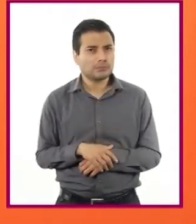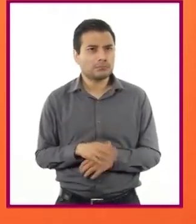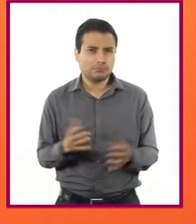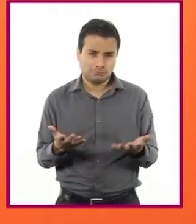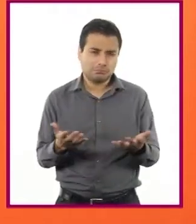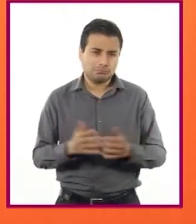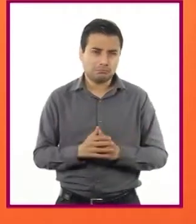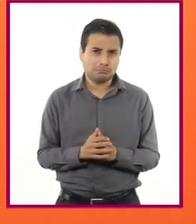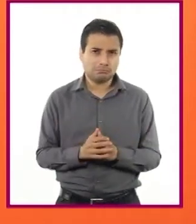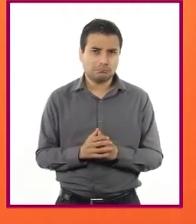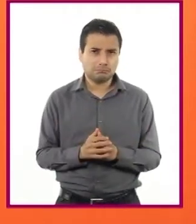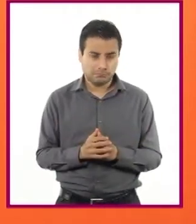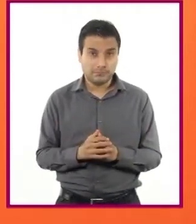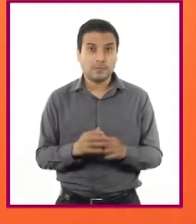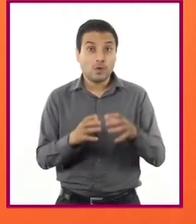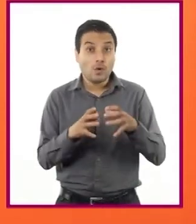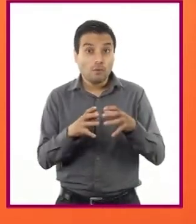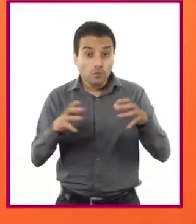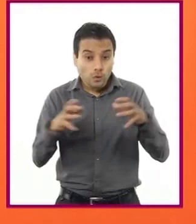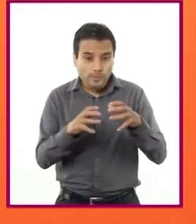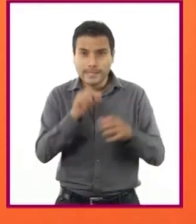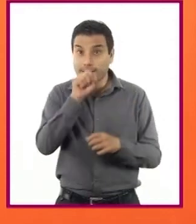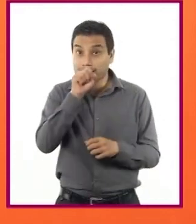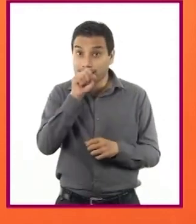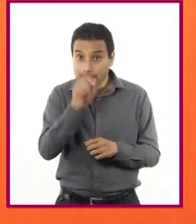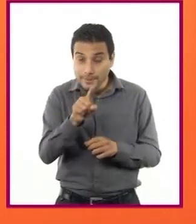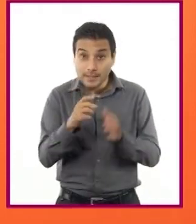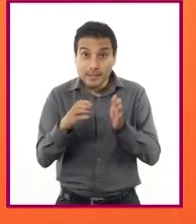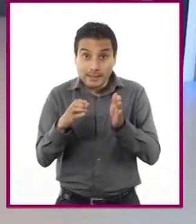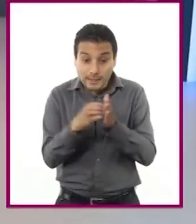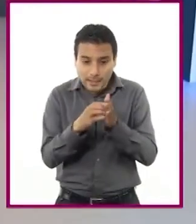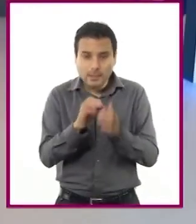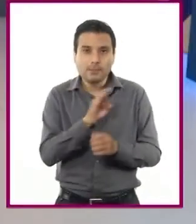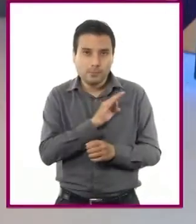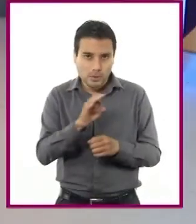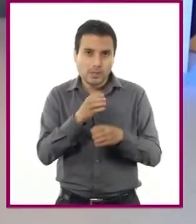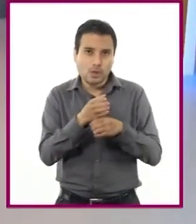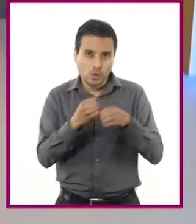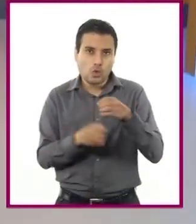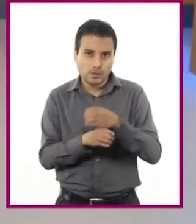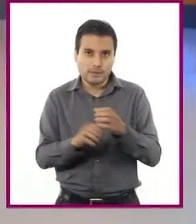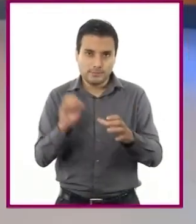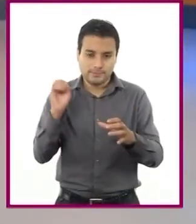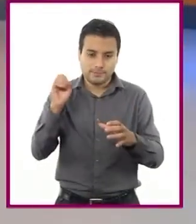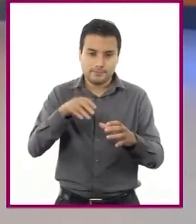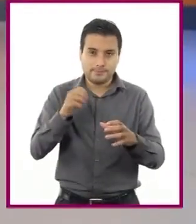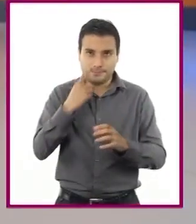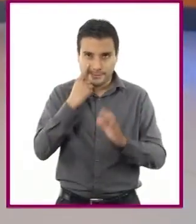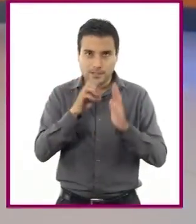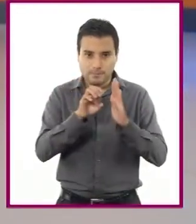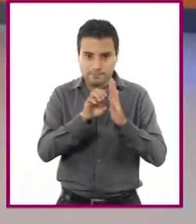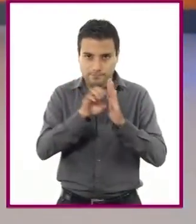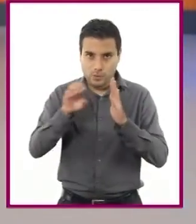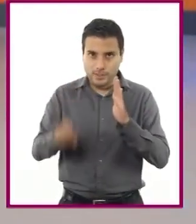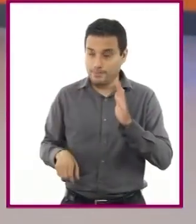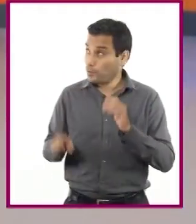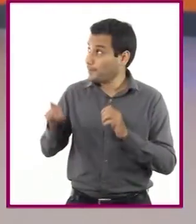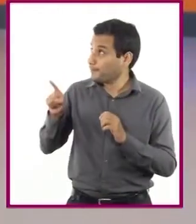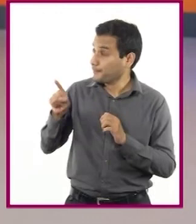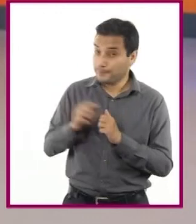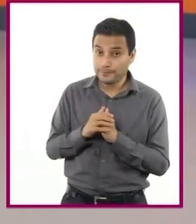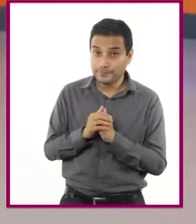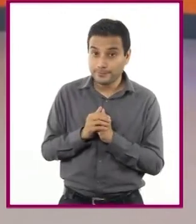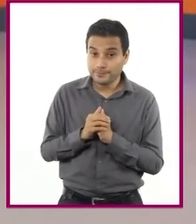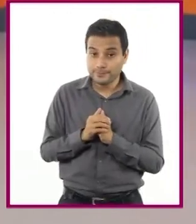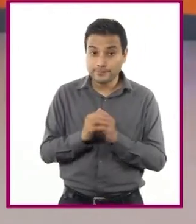sus dimensiones, puede contener otros cuerpos o sustancias. Esta caja en particular es un cuerpo con forma